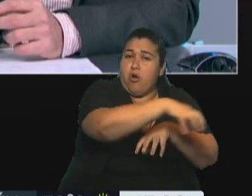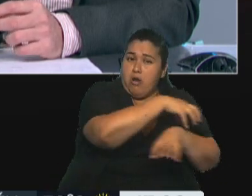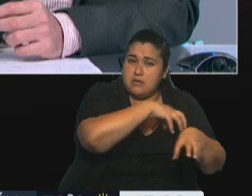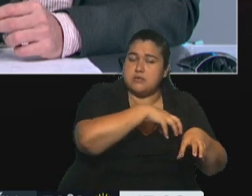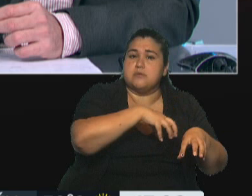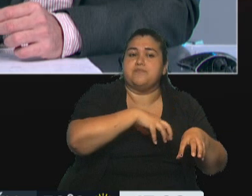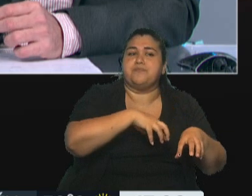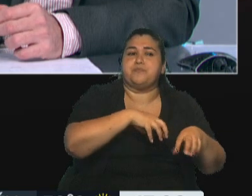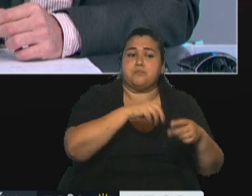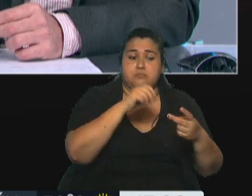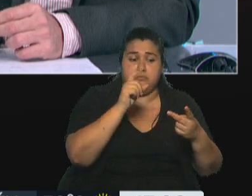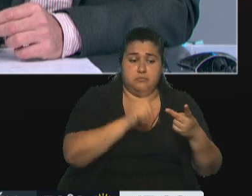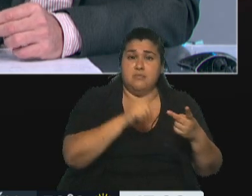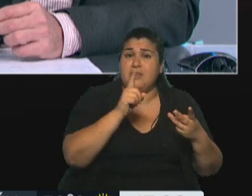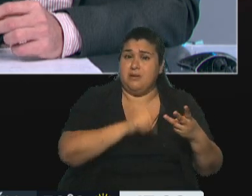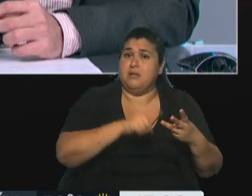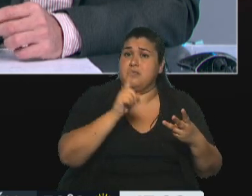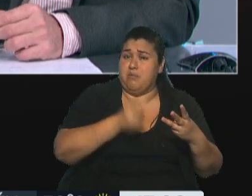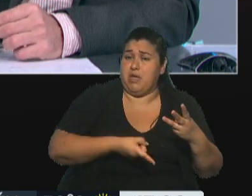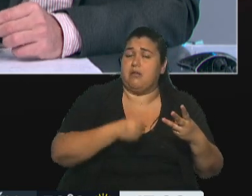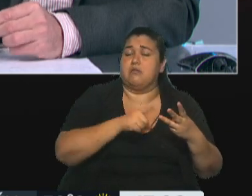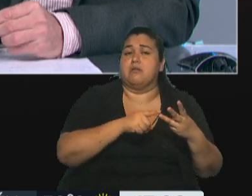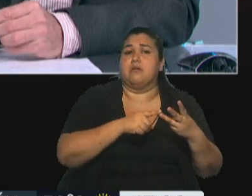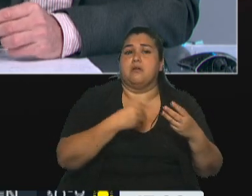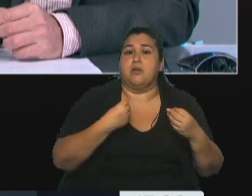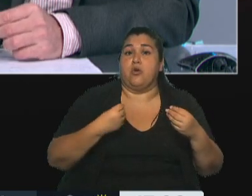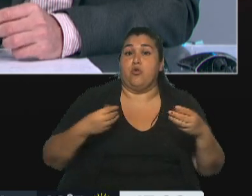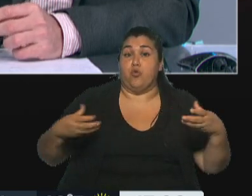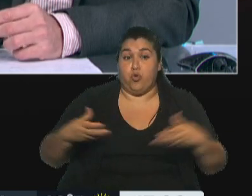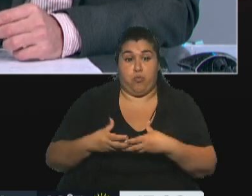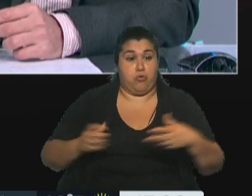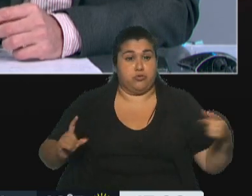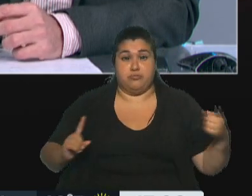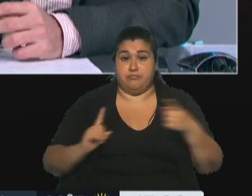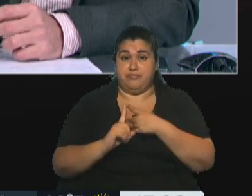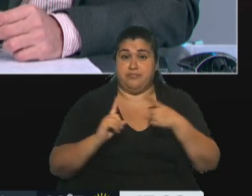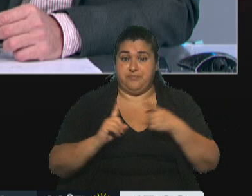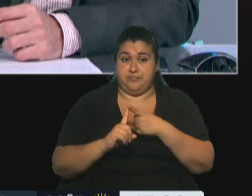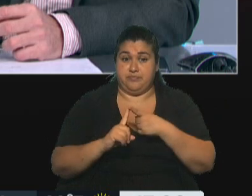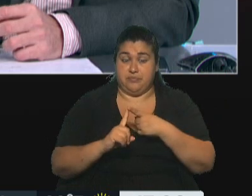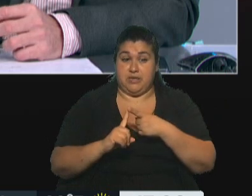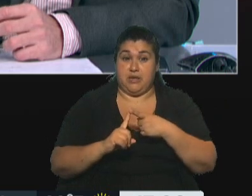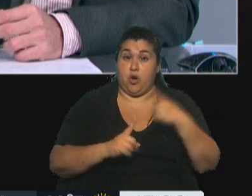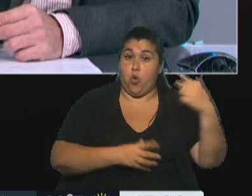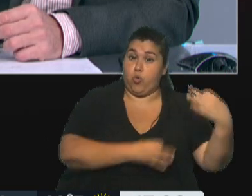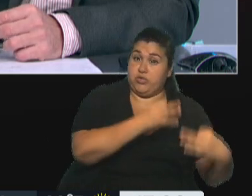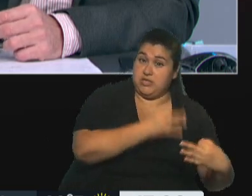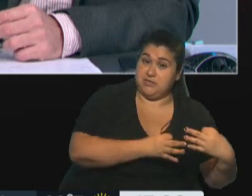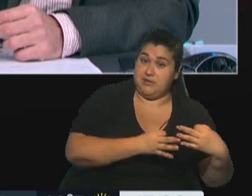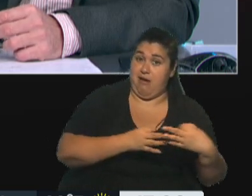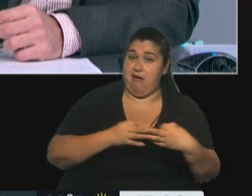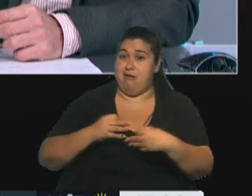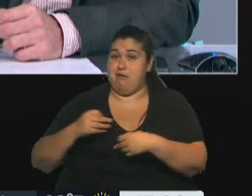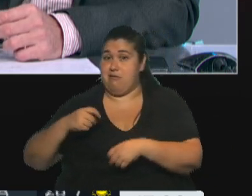Y por otro lado, el vínculo entre estos grupos, el mundo judicial, el mundo